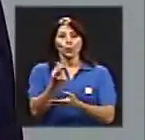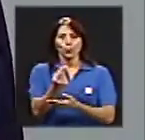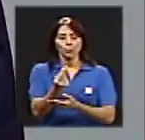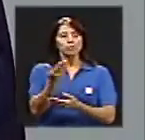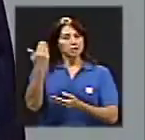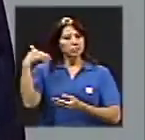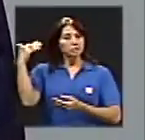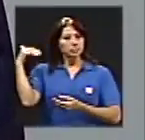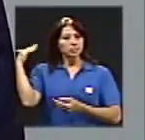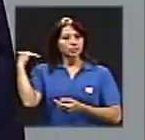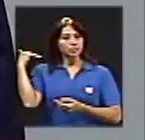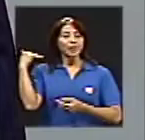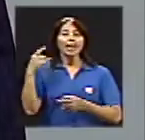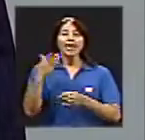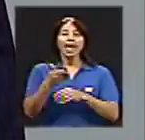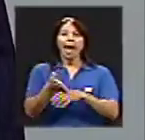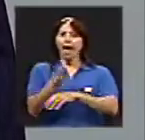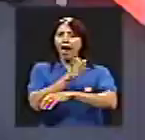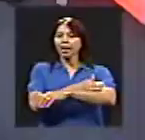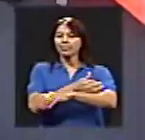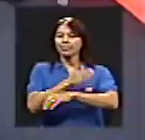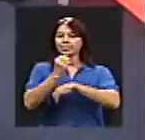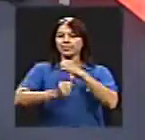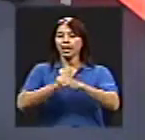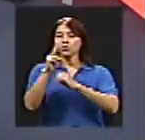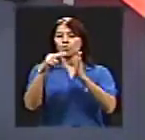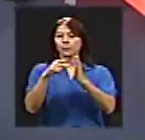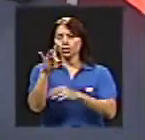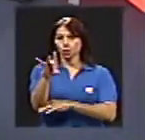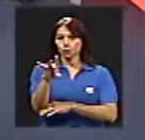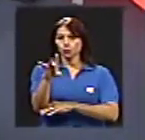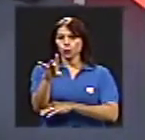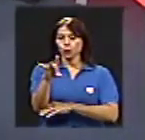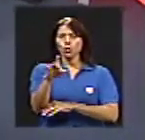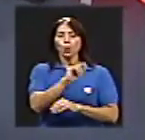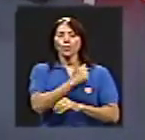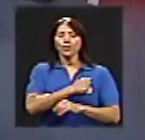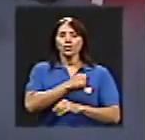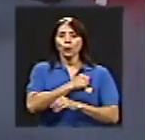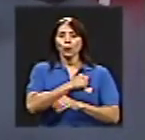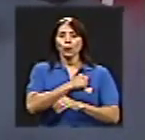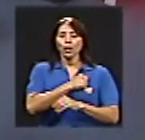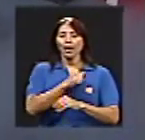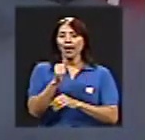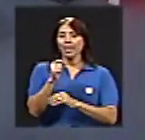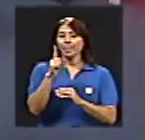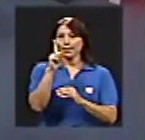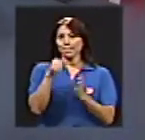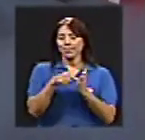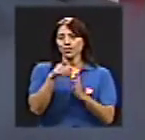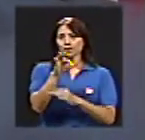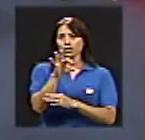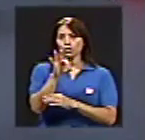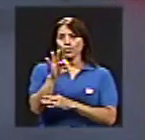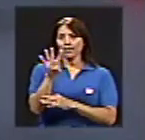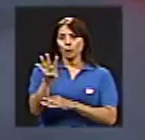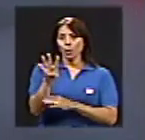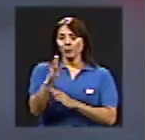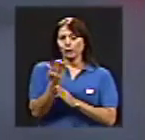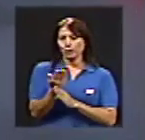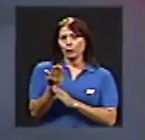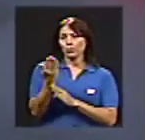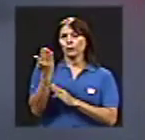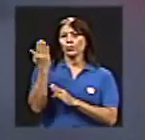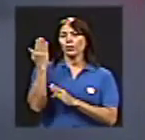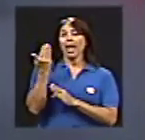época antes del 2008, en donde, antes del 94, en donde las tarifas